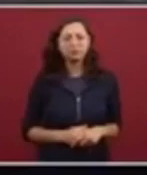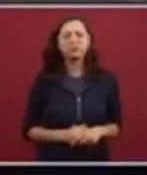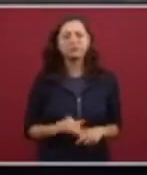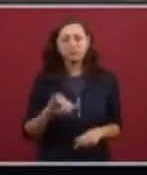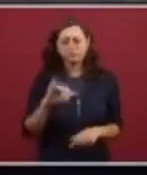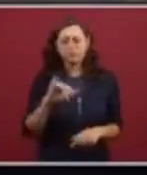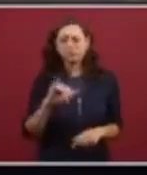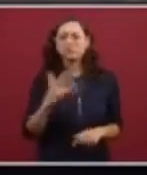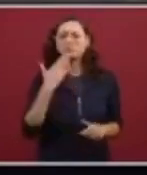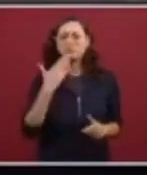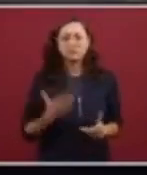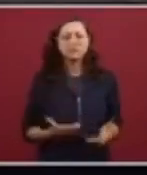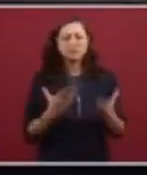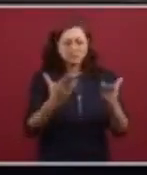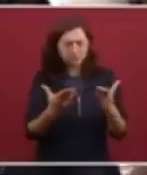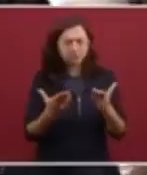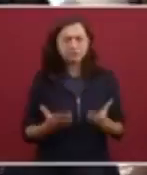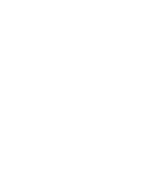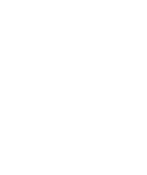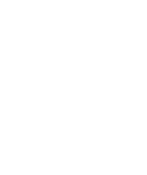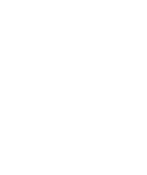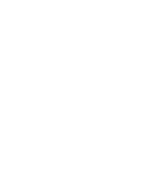bienvenido aquí sí